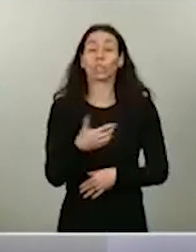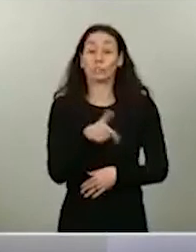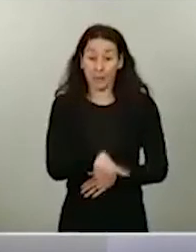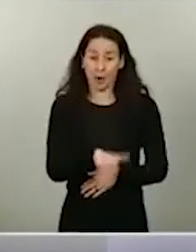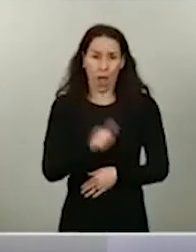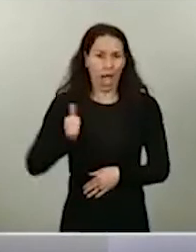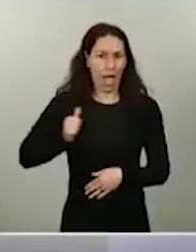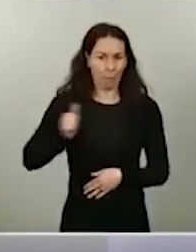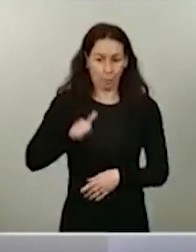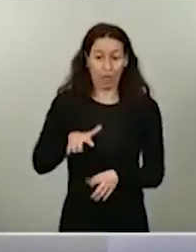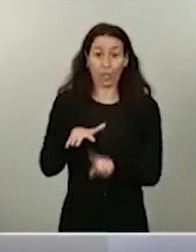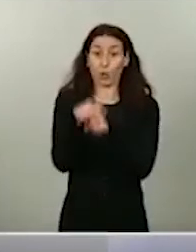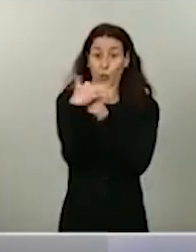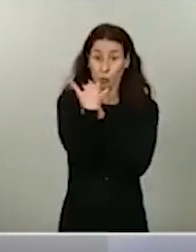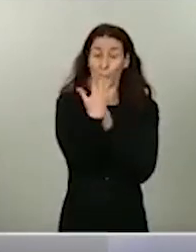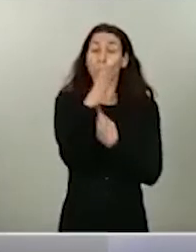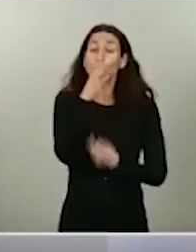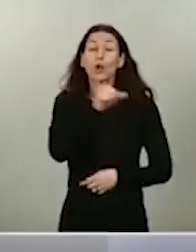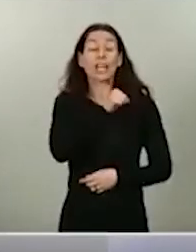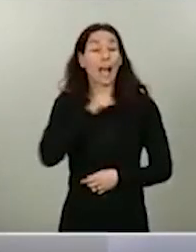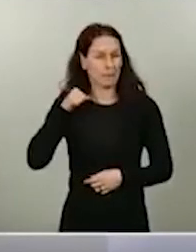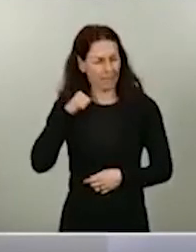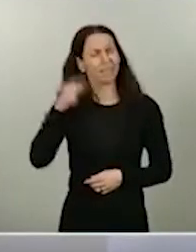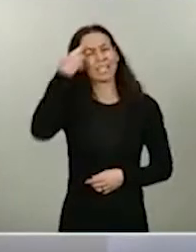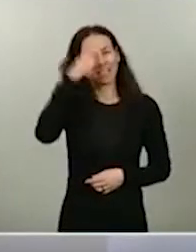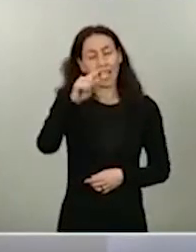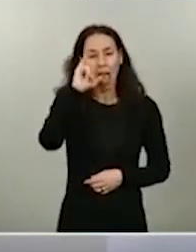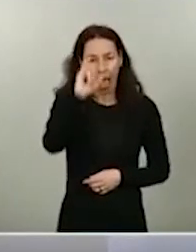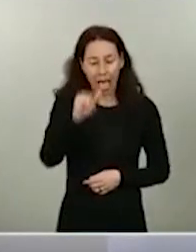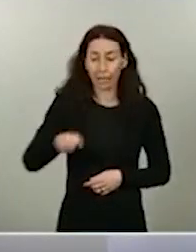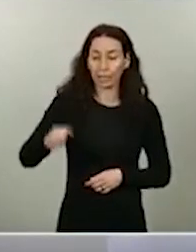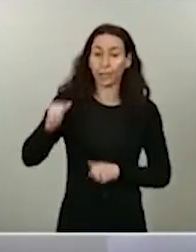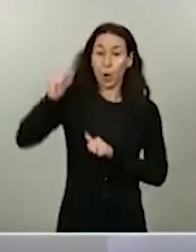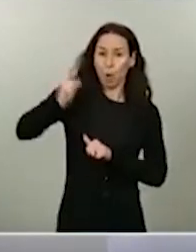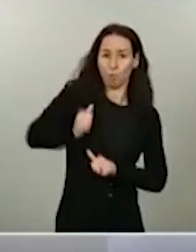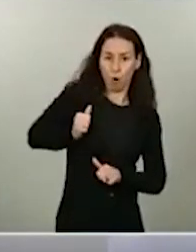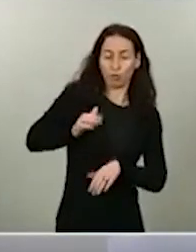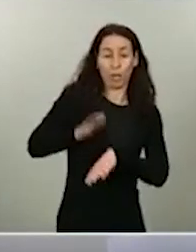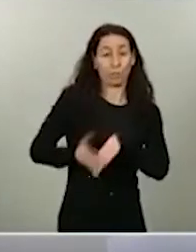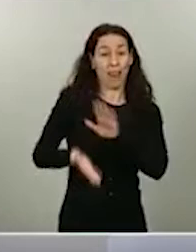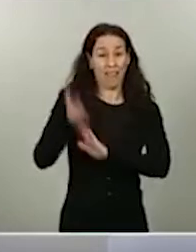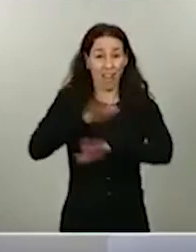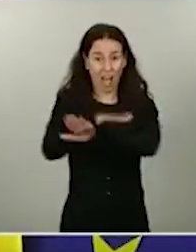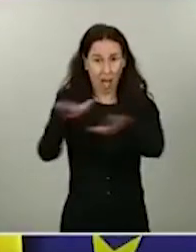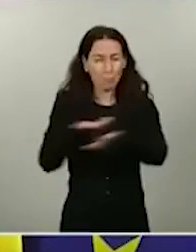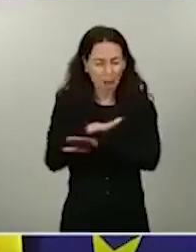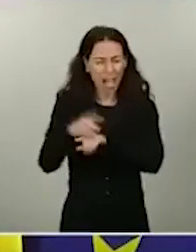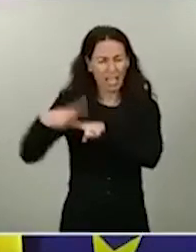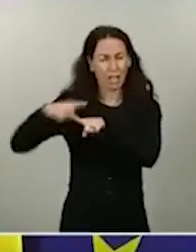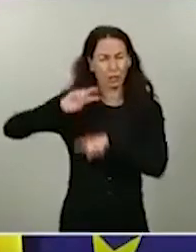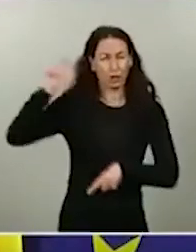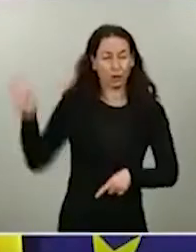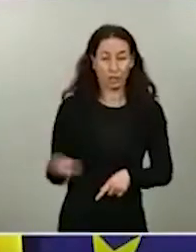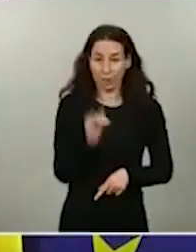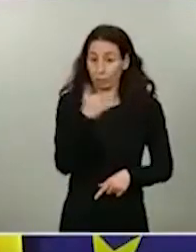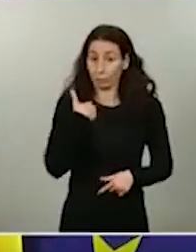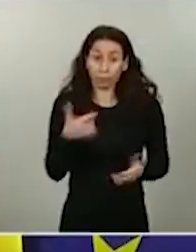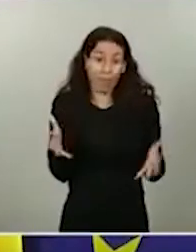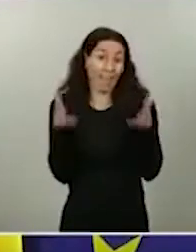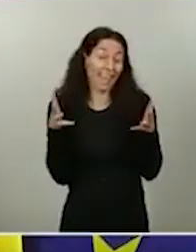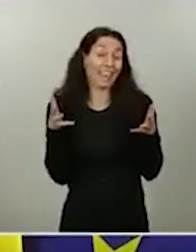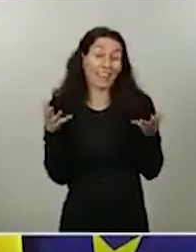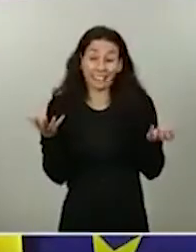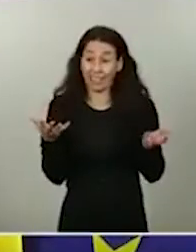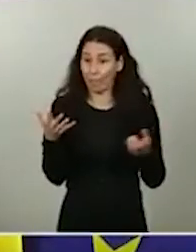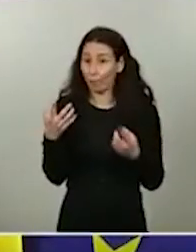camisetas por ejemplo sé que hay camisetas y que hay bolsas de playa hay algunas de las clases más yo estoy encantado que la gente que lo necesite